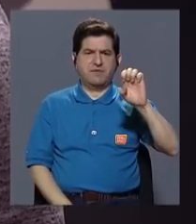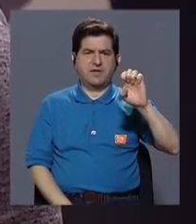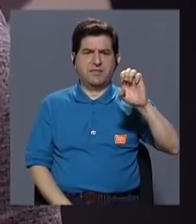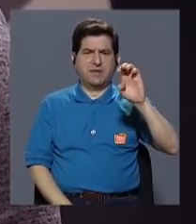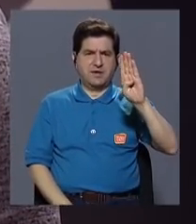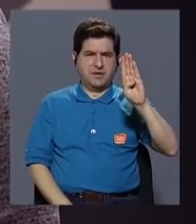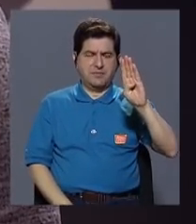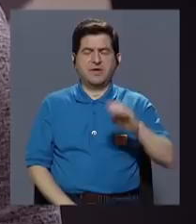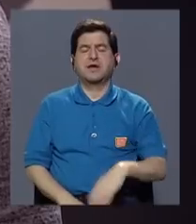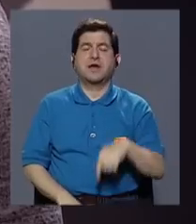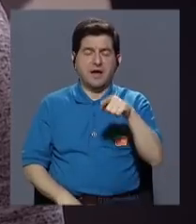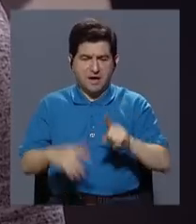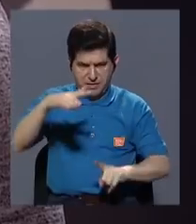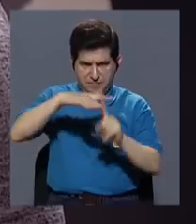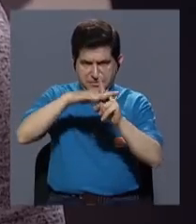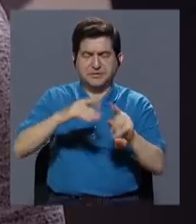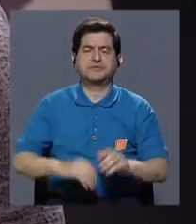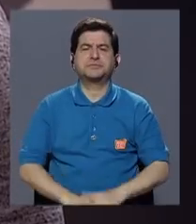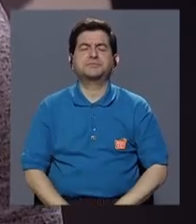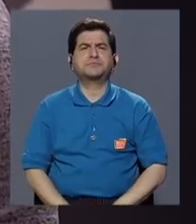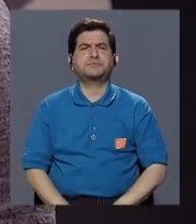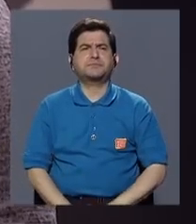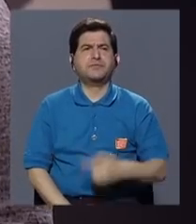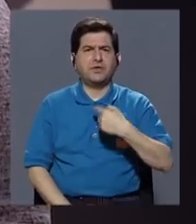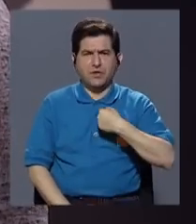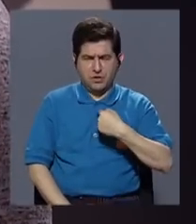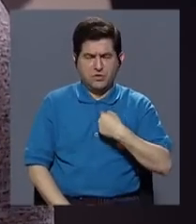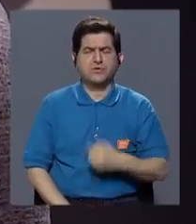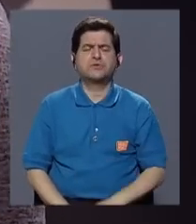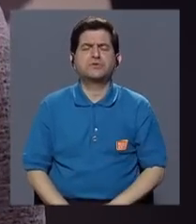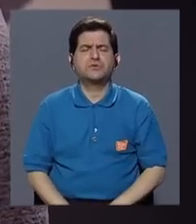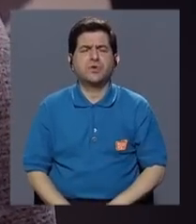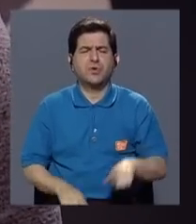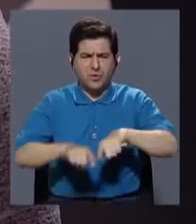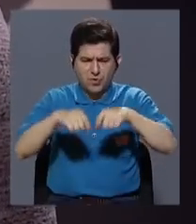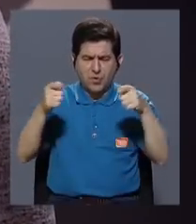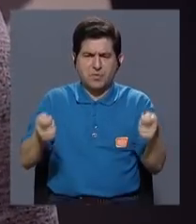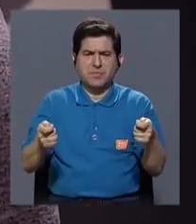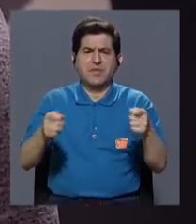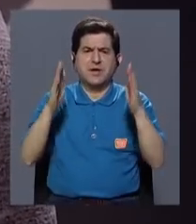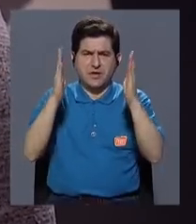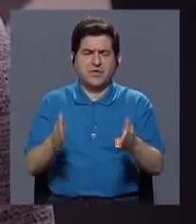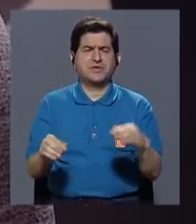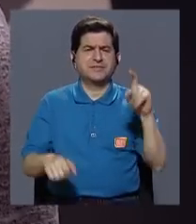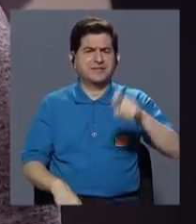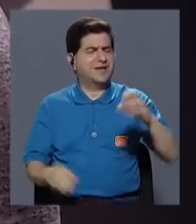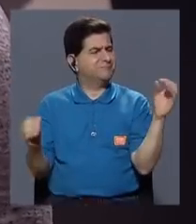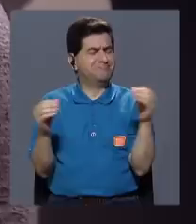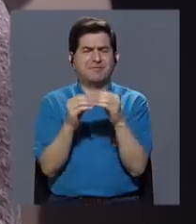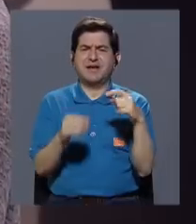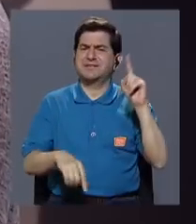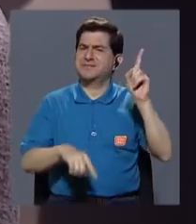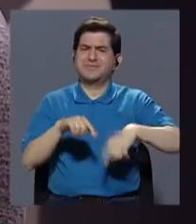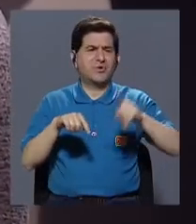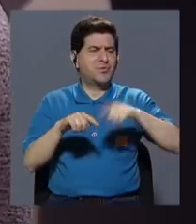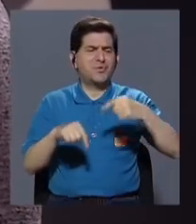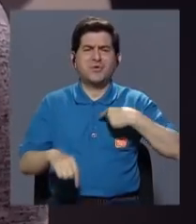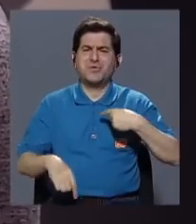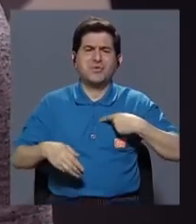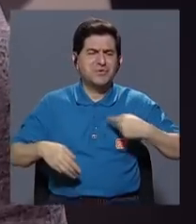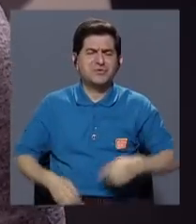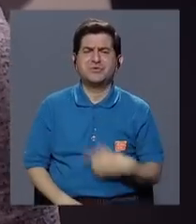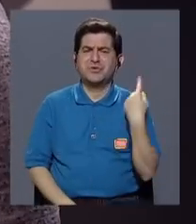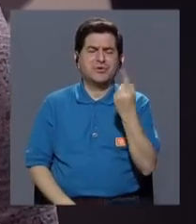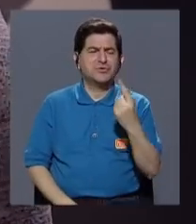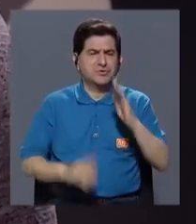y como periodista siempre ha necesitado más osea no puedo andar en calle